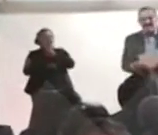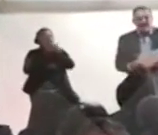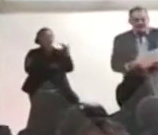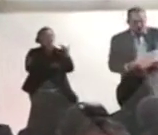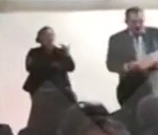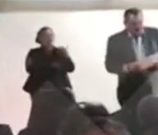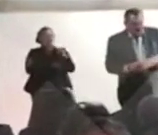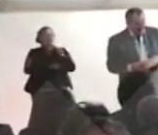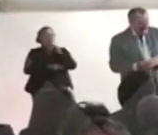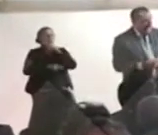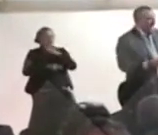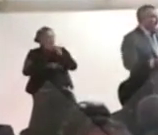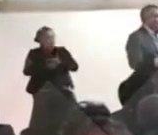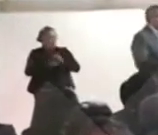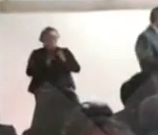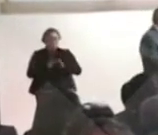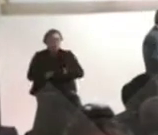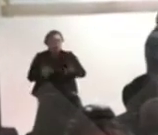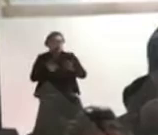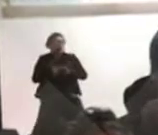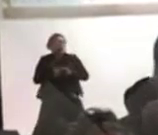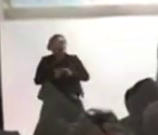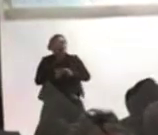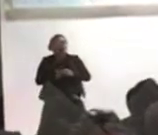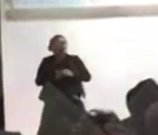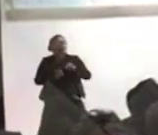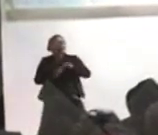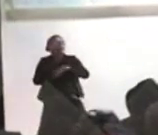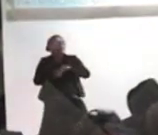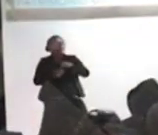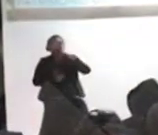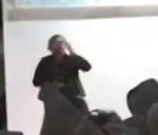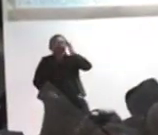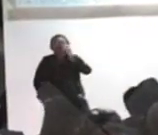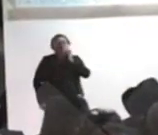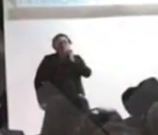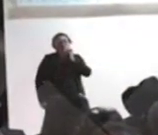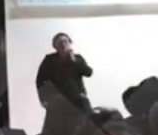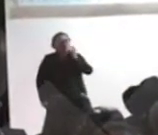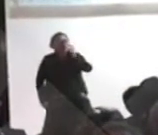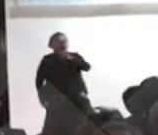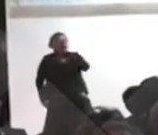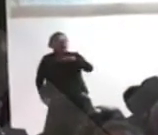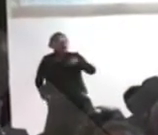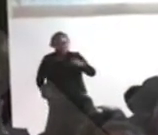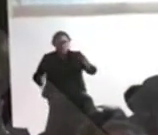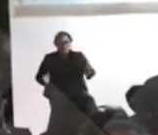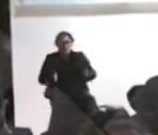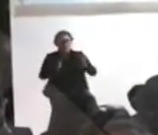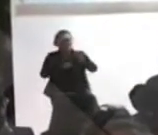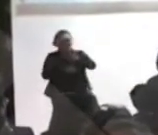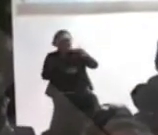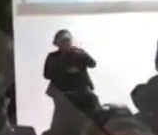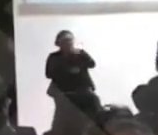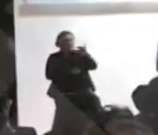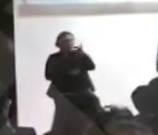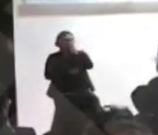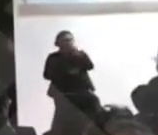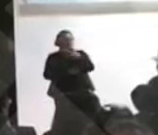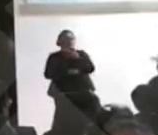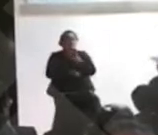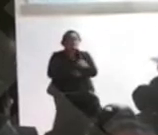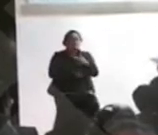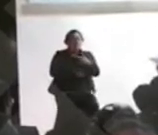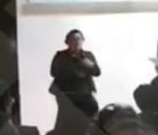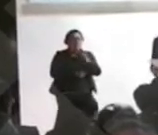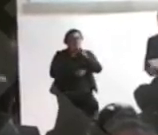una cadena muy importante, precisamente en la zona del Llano. Y hemos promovido la apertura de otros hoteles,